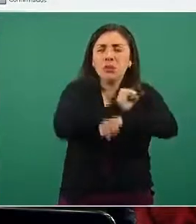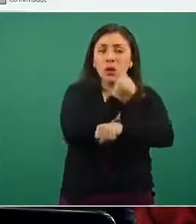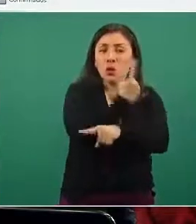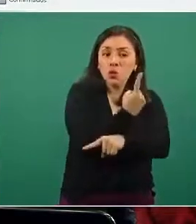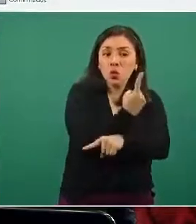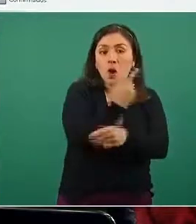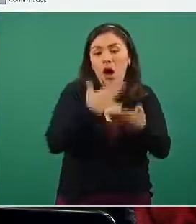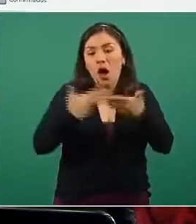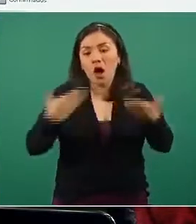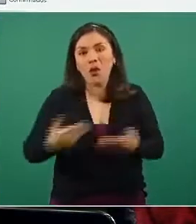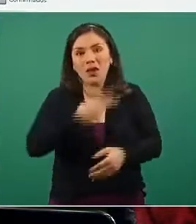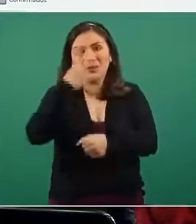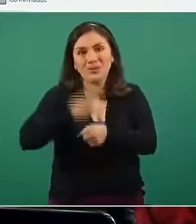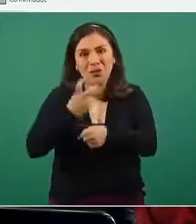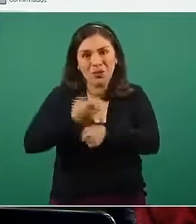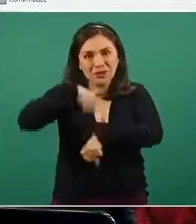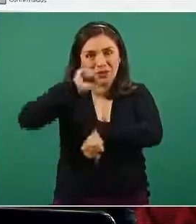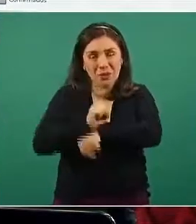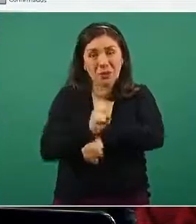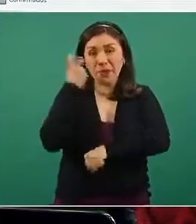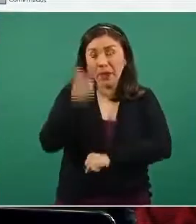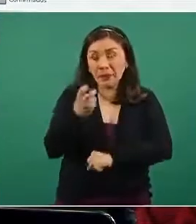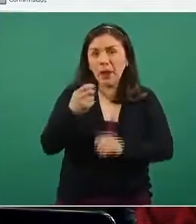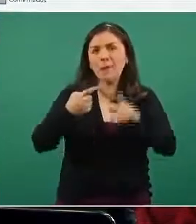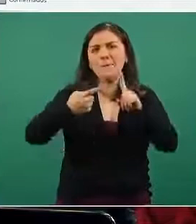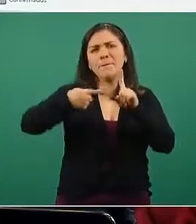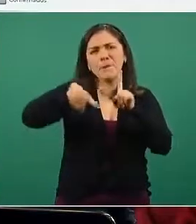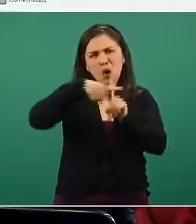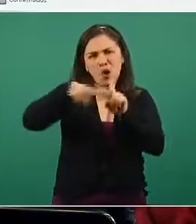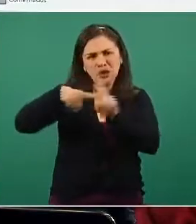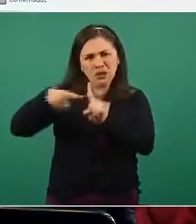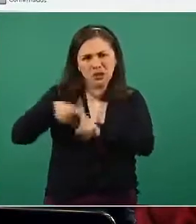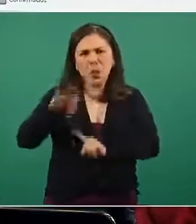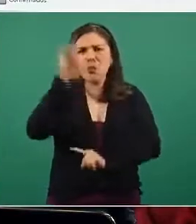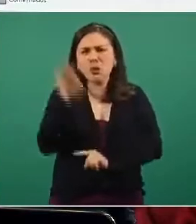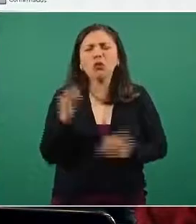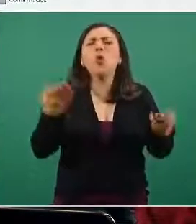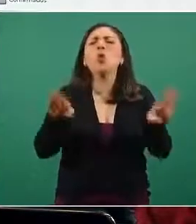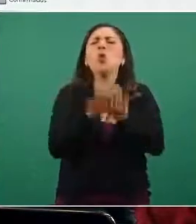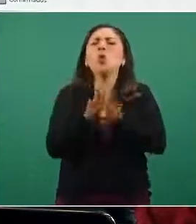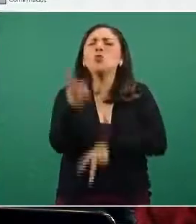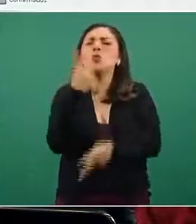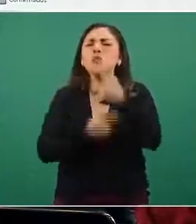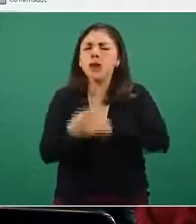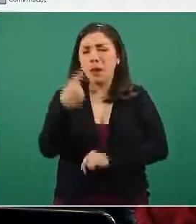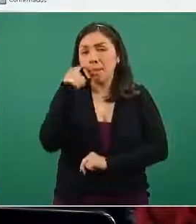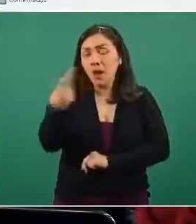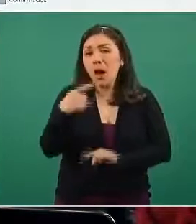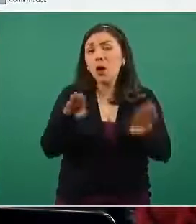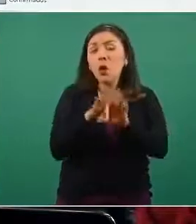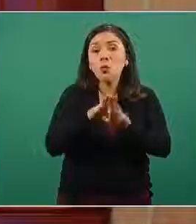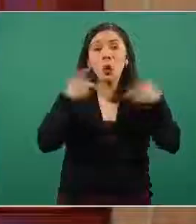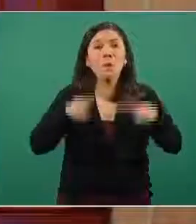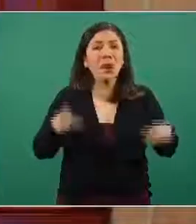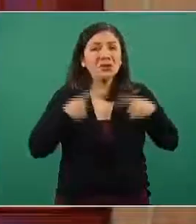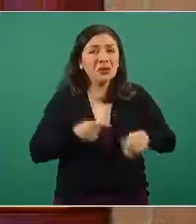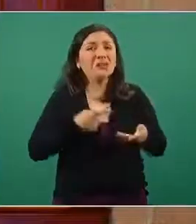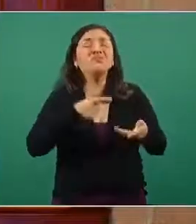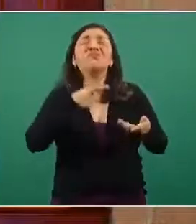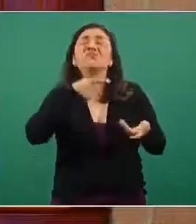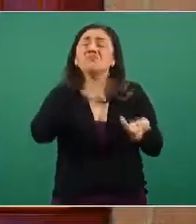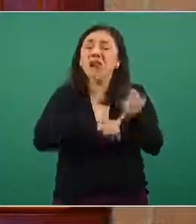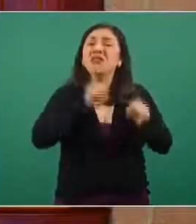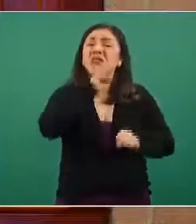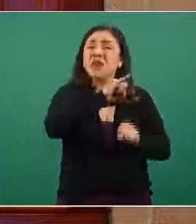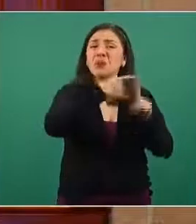con la semana 2. Este porcentaje de positividad lo podemos obtener en función de los casos confirmados que se